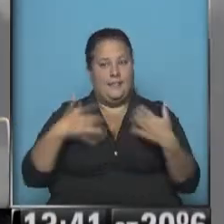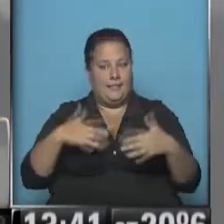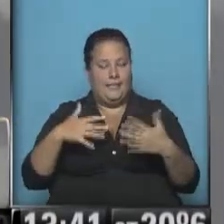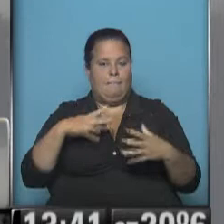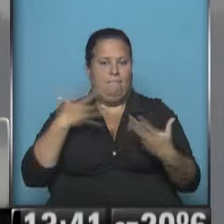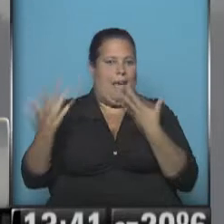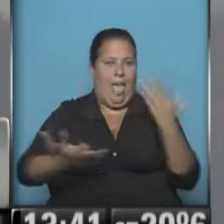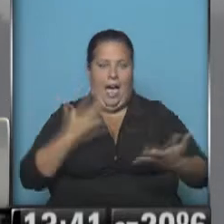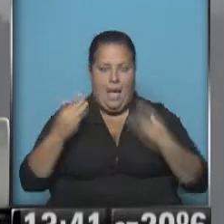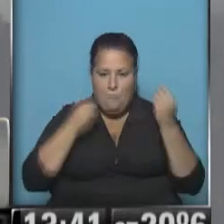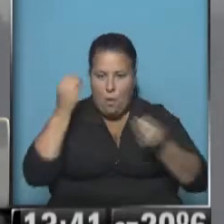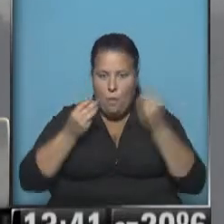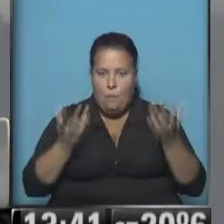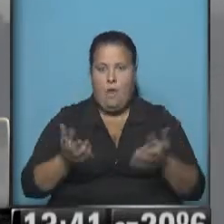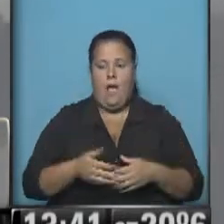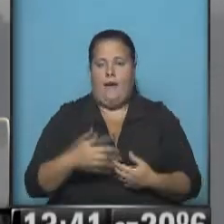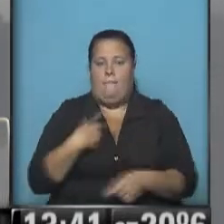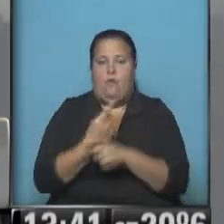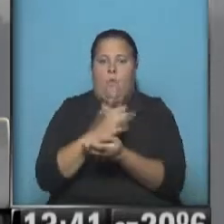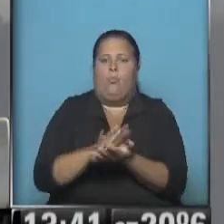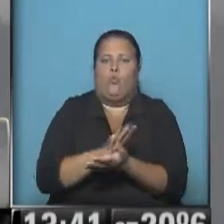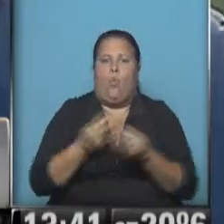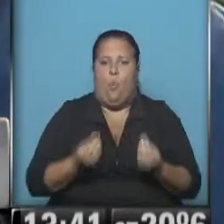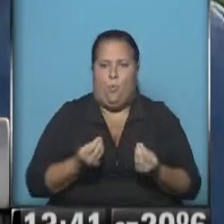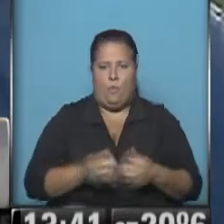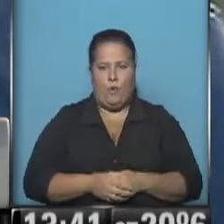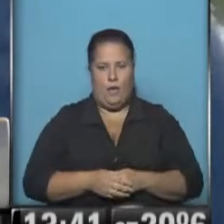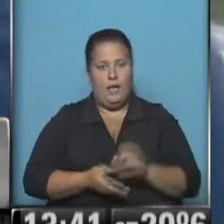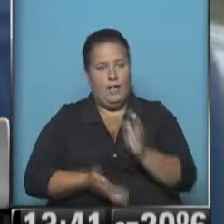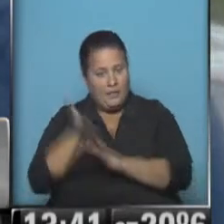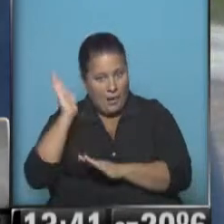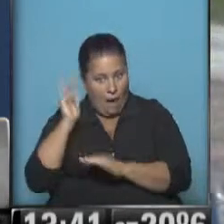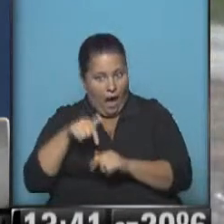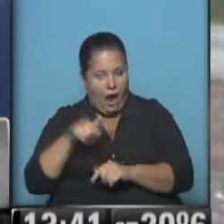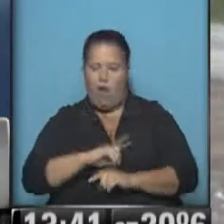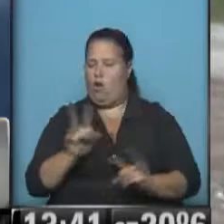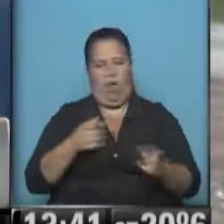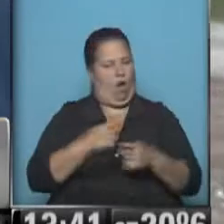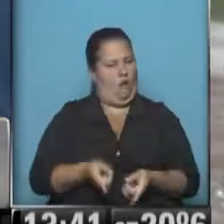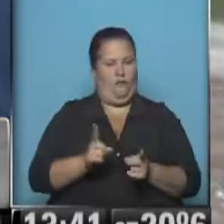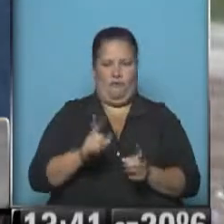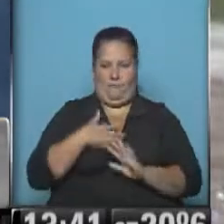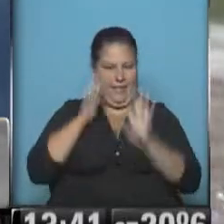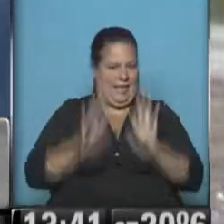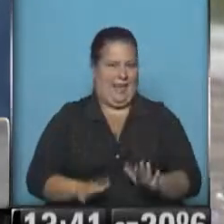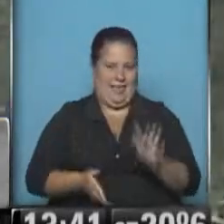la desesperación y no podíamos hacer nada. ¿No se van a ir del lugar? No, no, en ni un